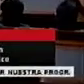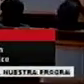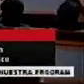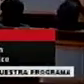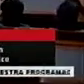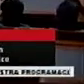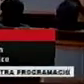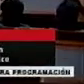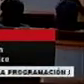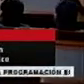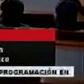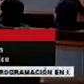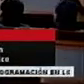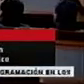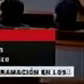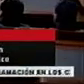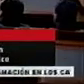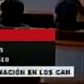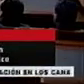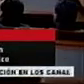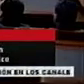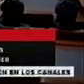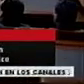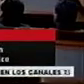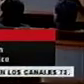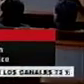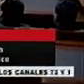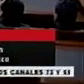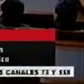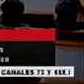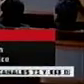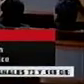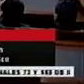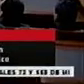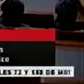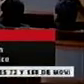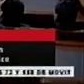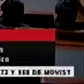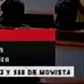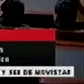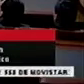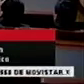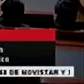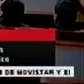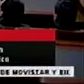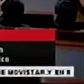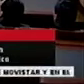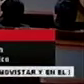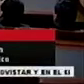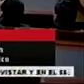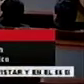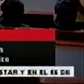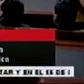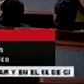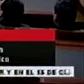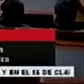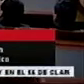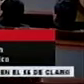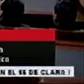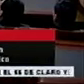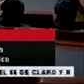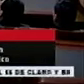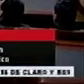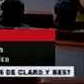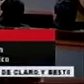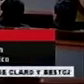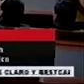Panamá y profesor principal ad honorem de esa casa de estudios, al doctor en Derecho y Magíster en Gestión